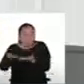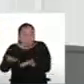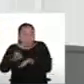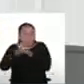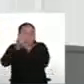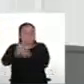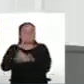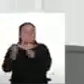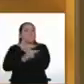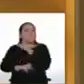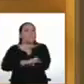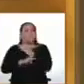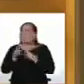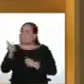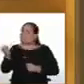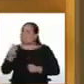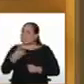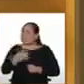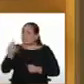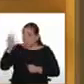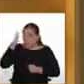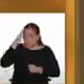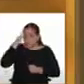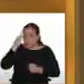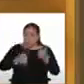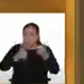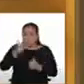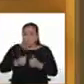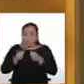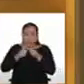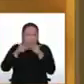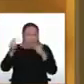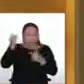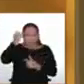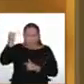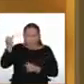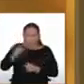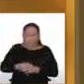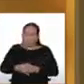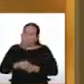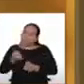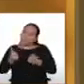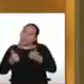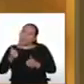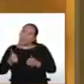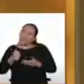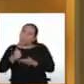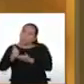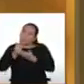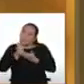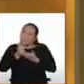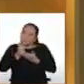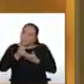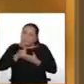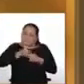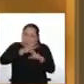nuestro país. Y dime, ¿tú ya sabes cuál es la gran idea o crees saber qué podrá ayudarnos para cuidar bien